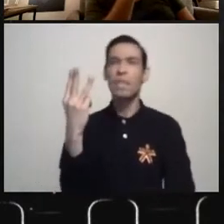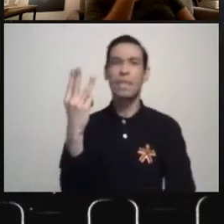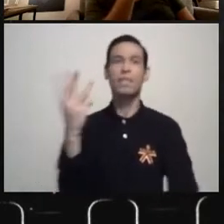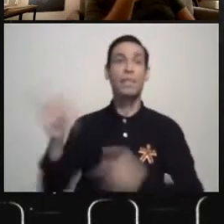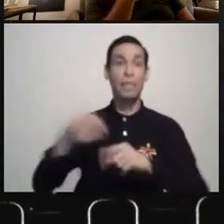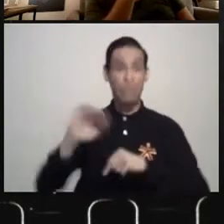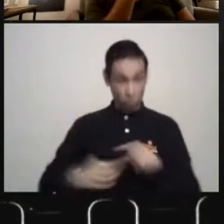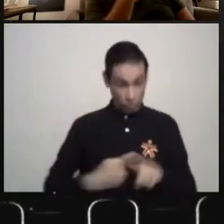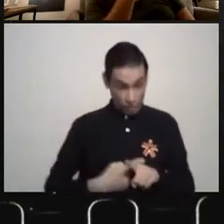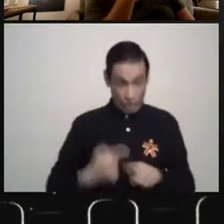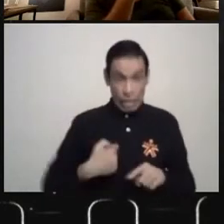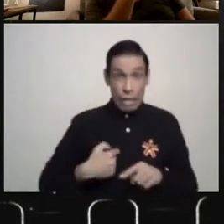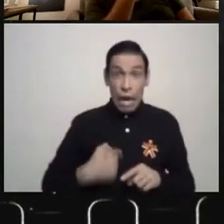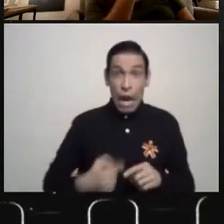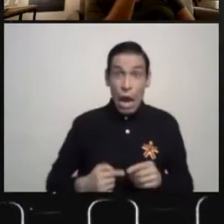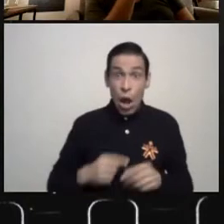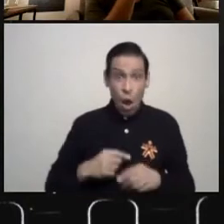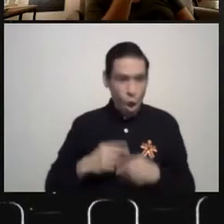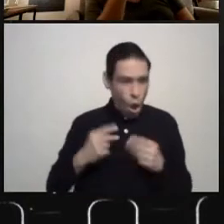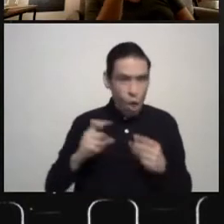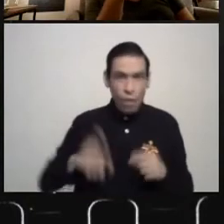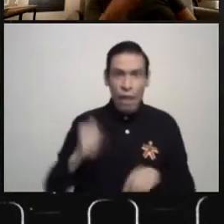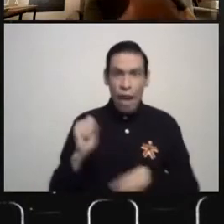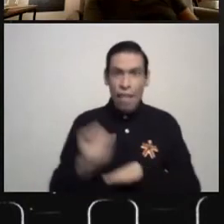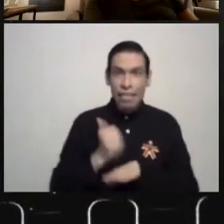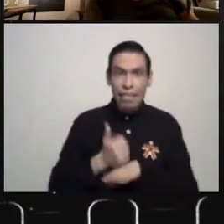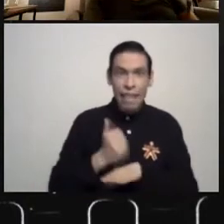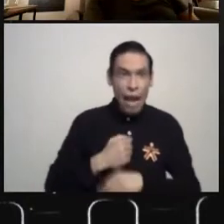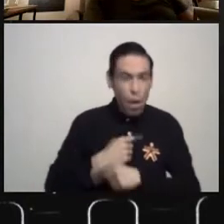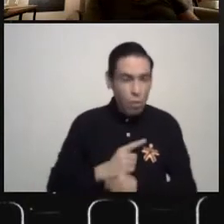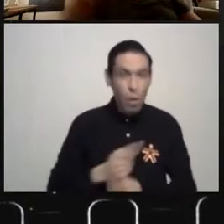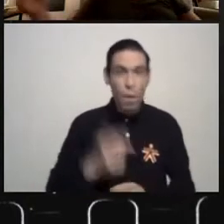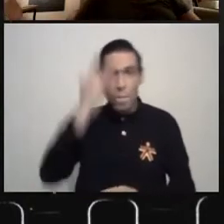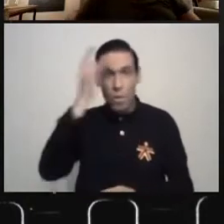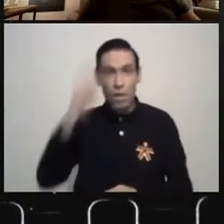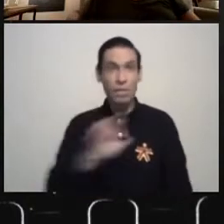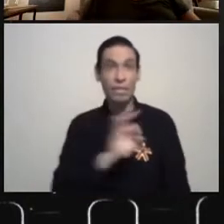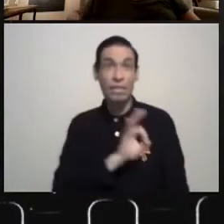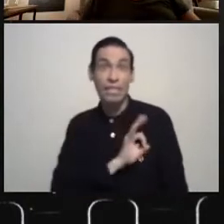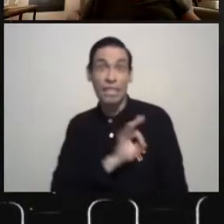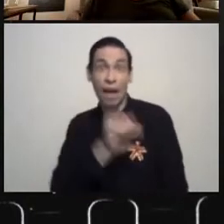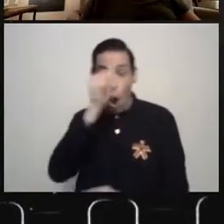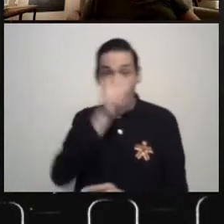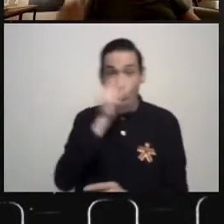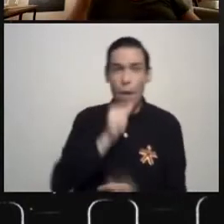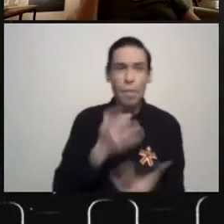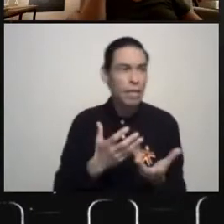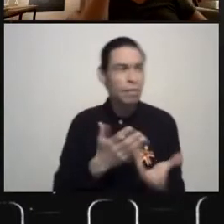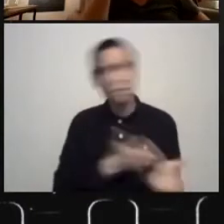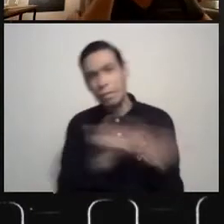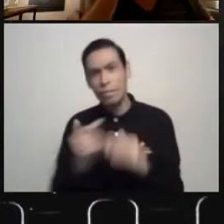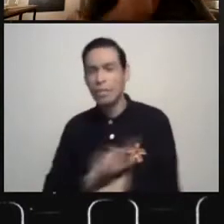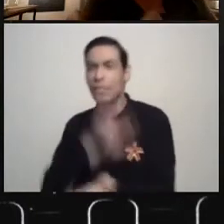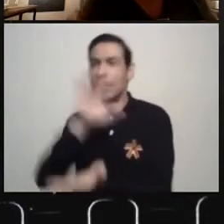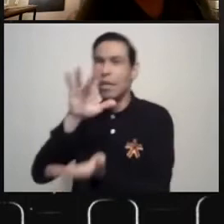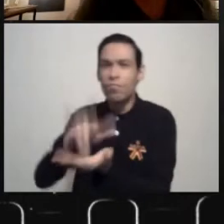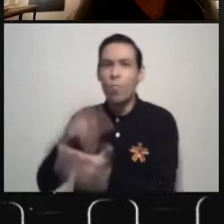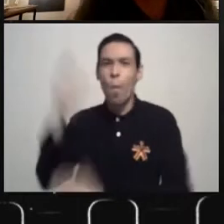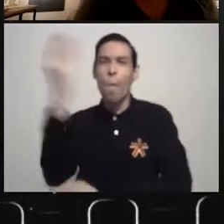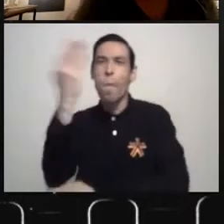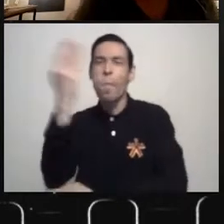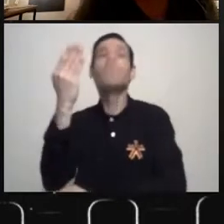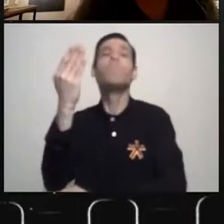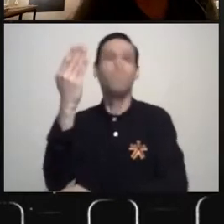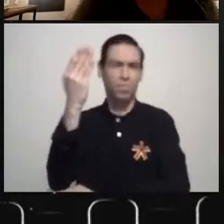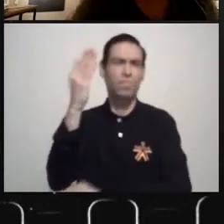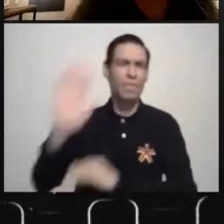tareas rápido para no tener que hacer nada y decirle a mi mamá, vamos a cine. Entonces, sí, veíamos tres, cuatro películas